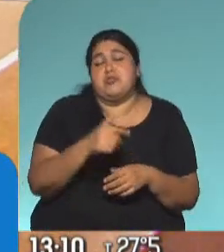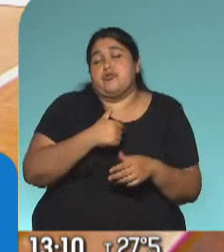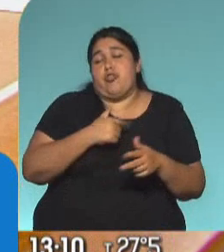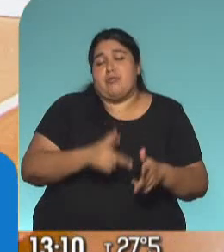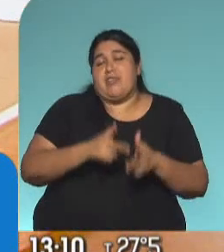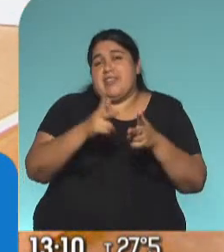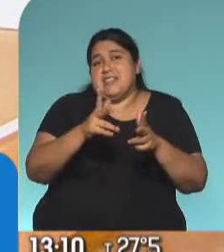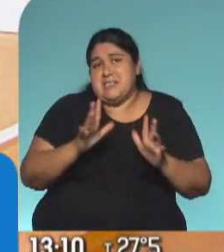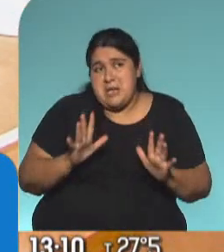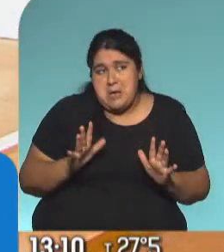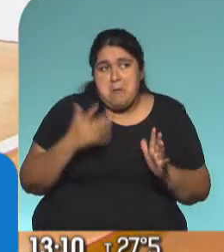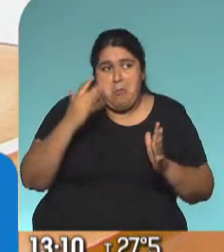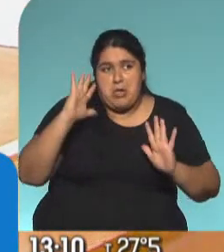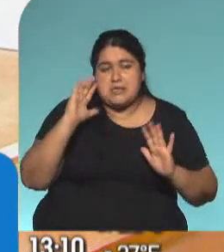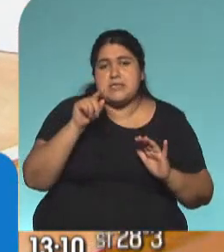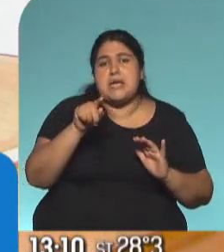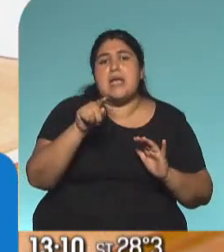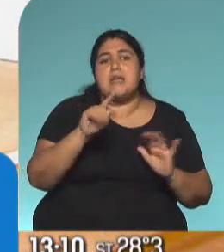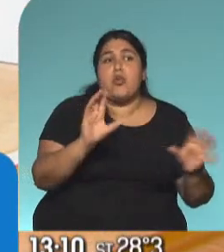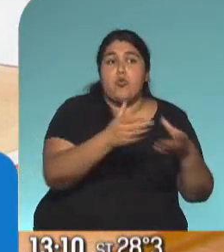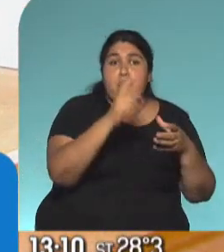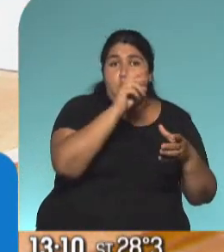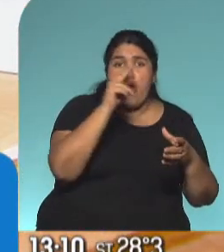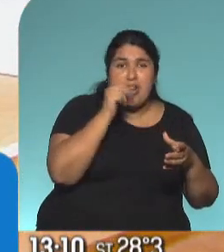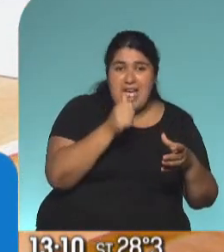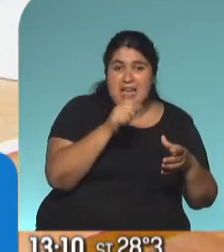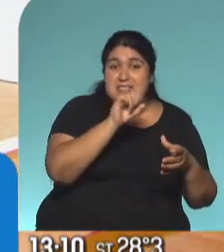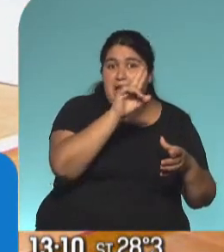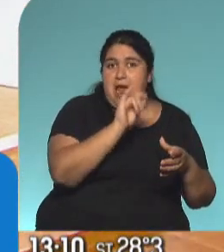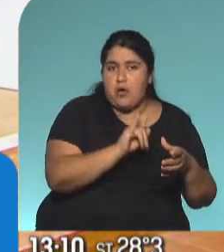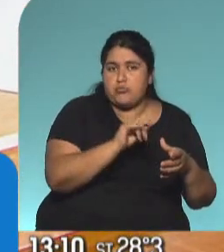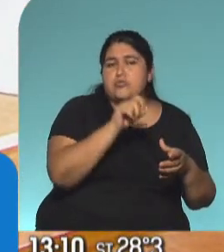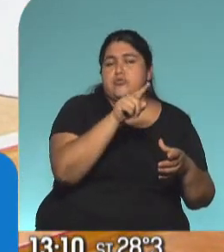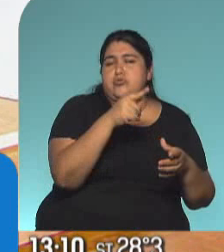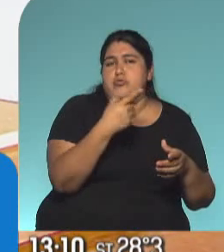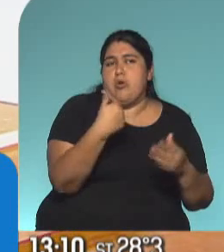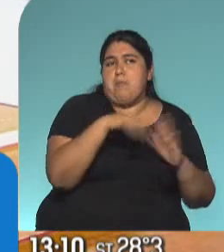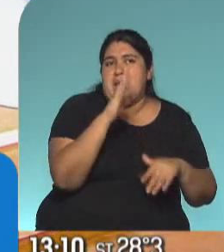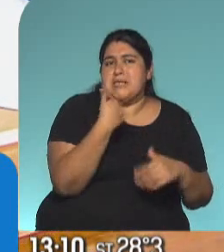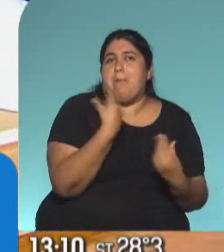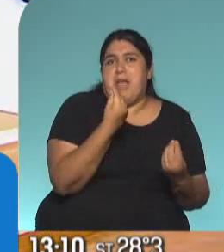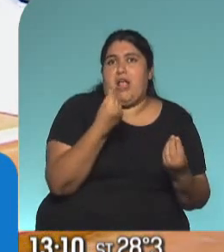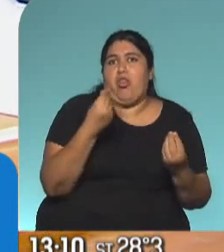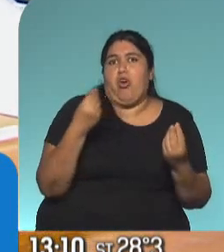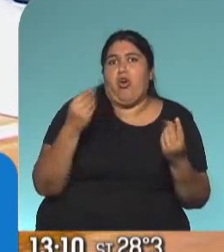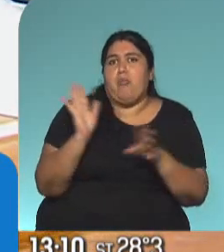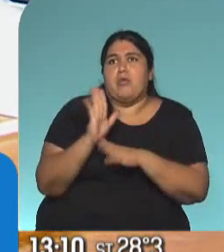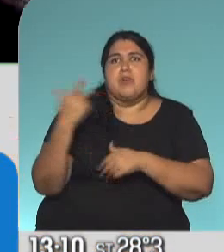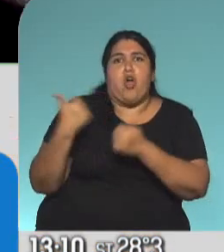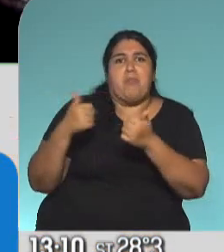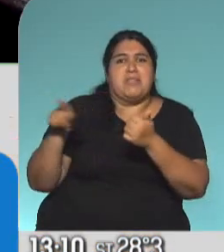inclusive que del sector del correísmo, de Arauz, le tienen más miedo a una disputa con Yacu Pérez. En eso creo que